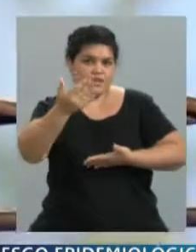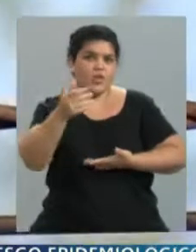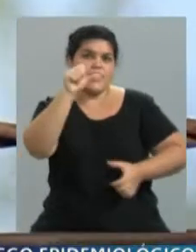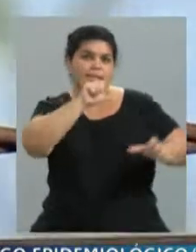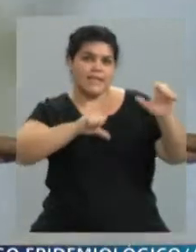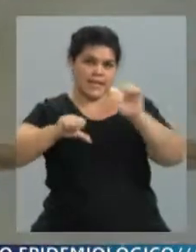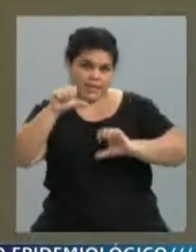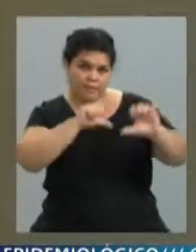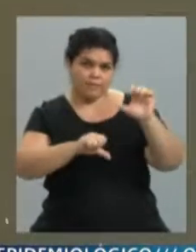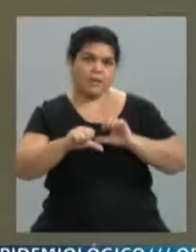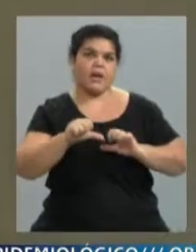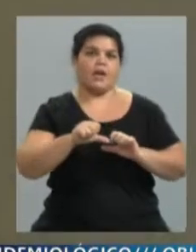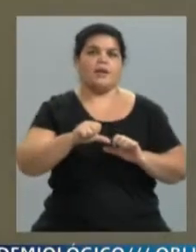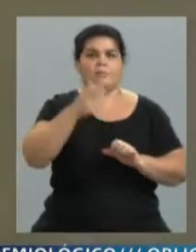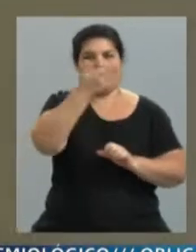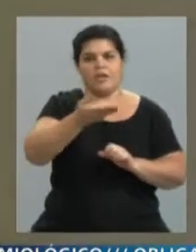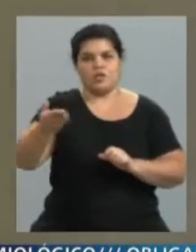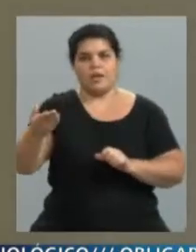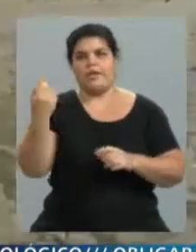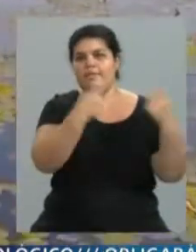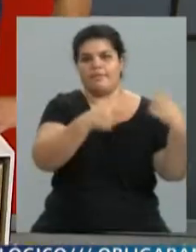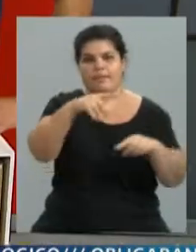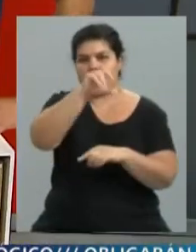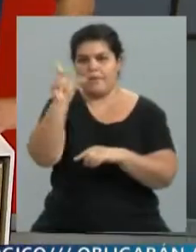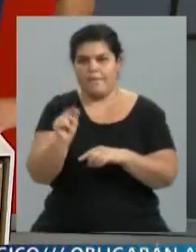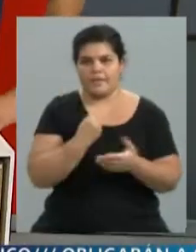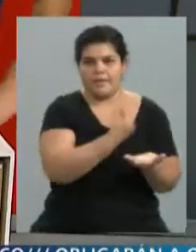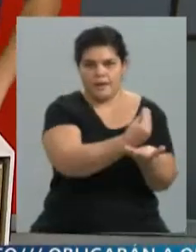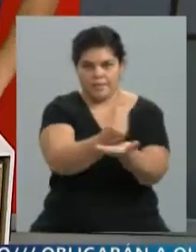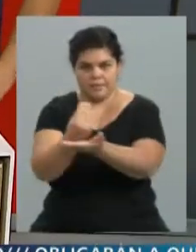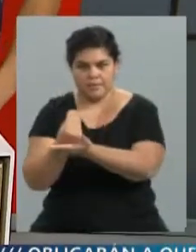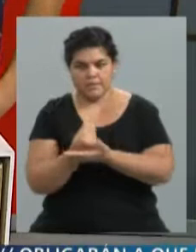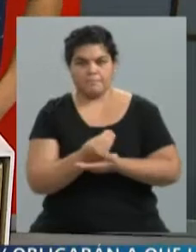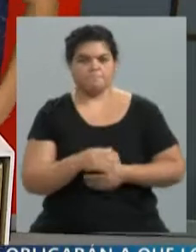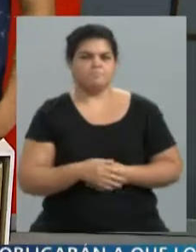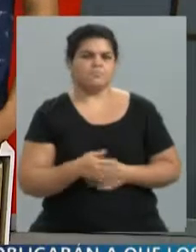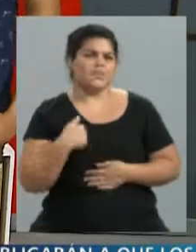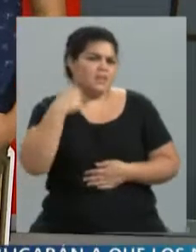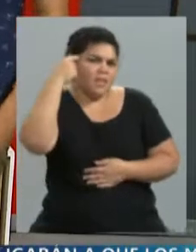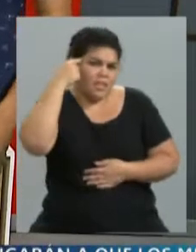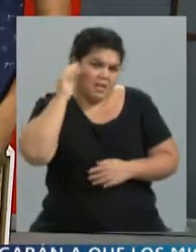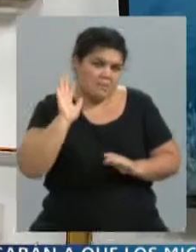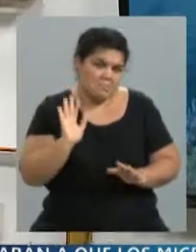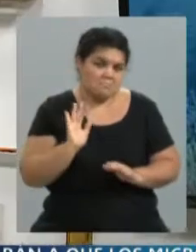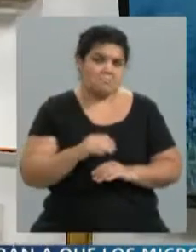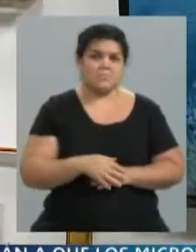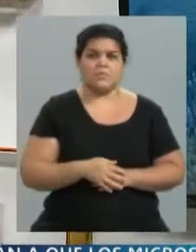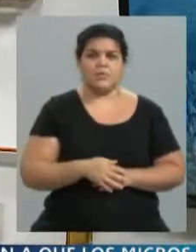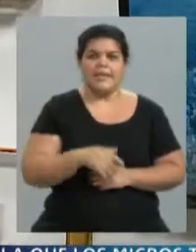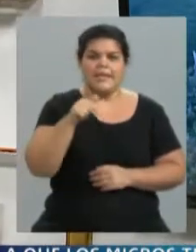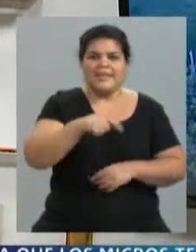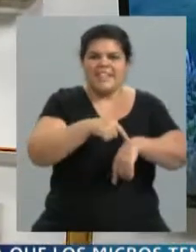varios investigadores de varios países. Esto tendrá que ver, se me ocurre pensar, Soledad, que con estos procesos de acelerar